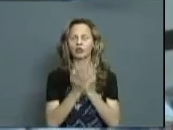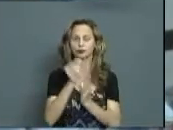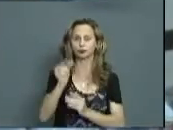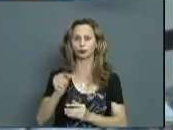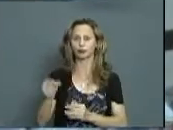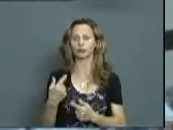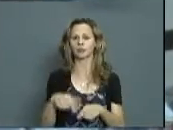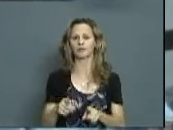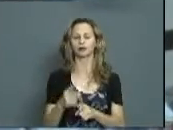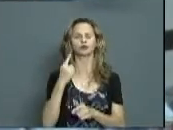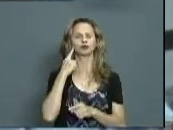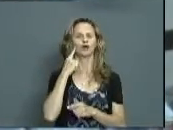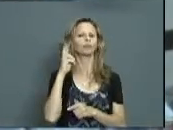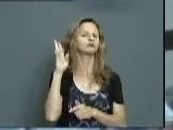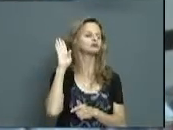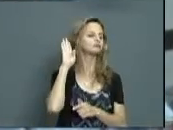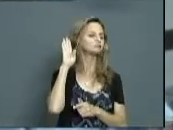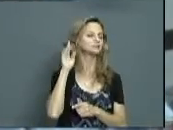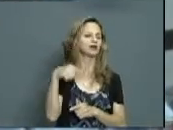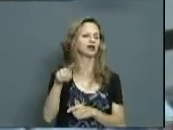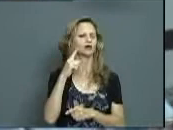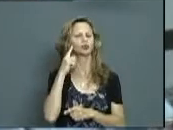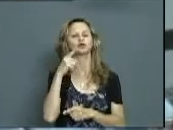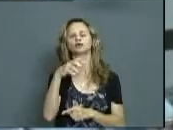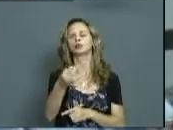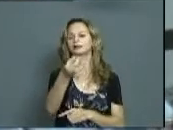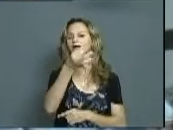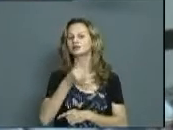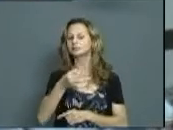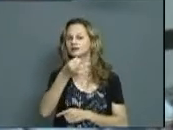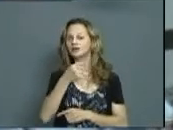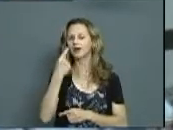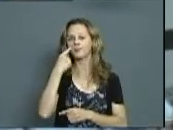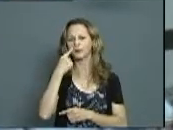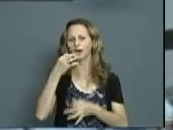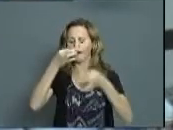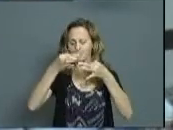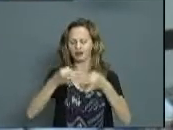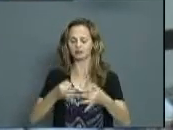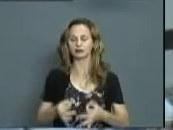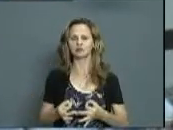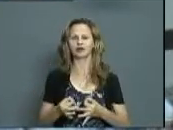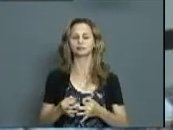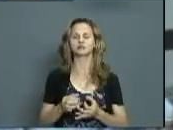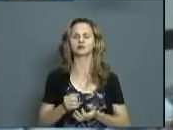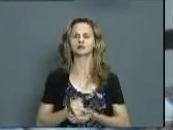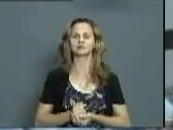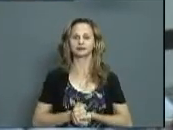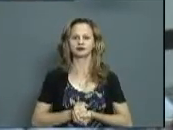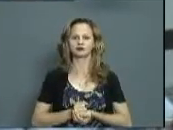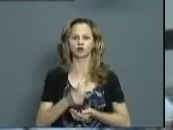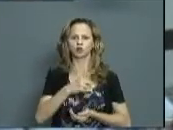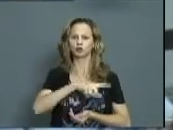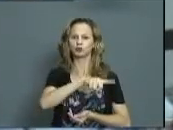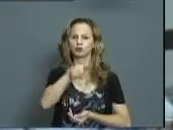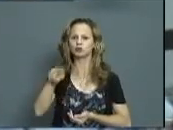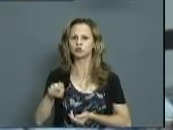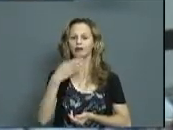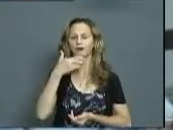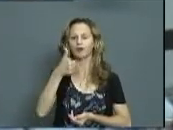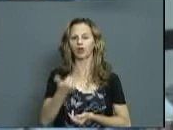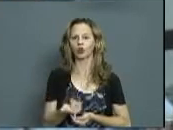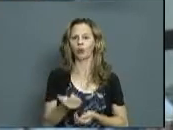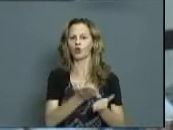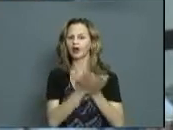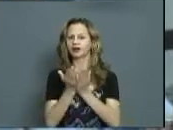cuando los escuché ahora, me convenzo más de que es una verdad absoluta, de que ustedes van a ser mejores